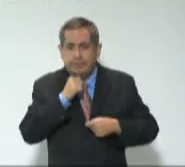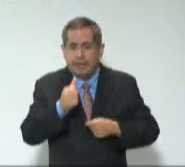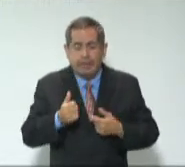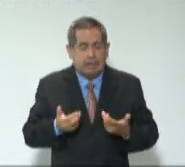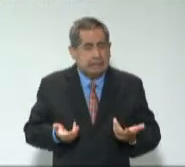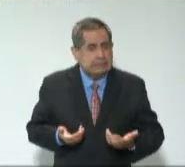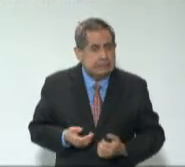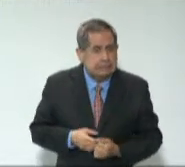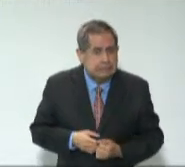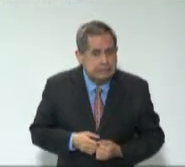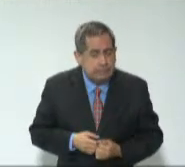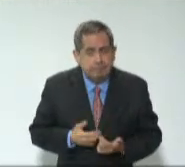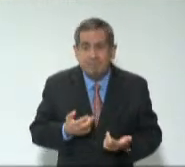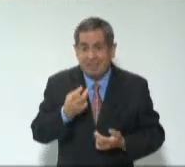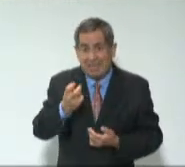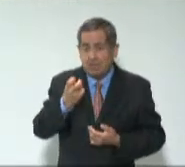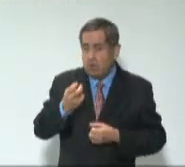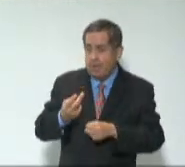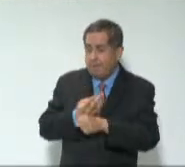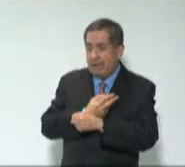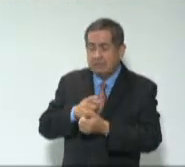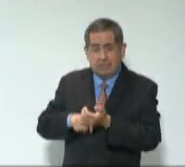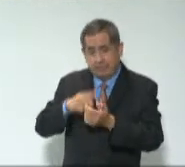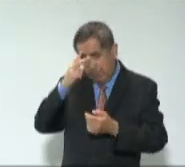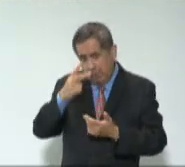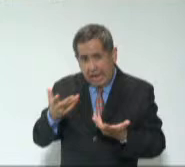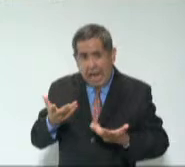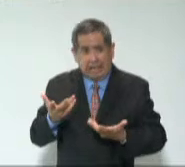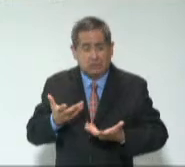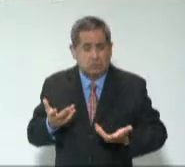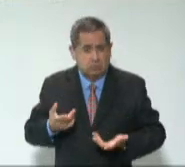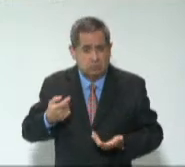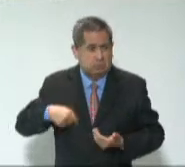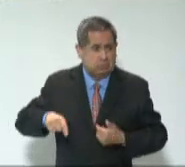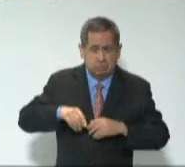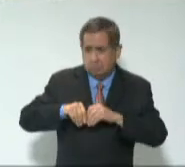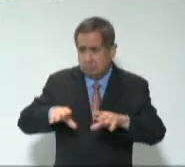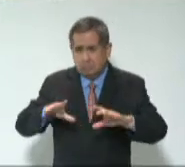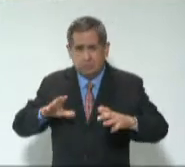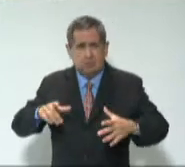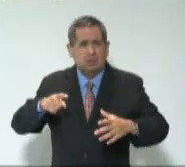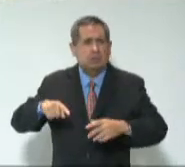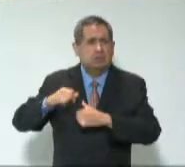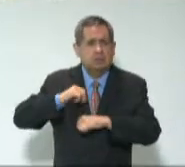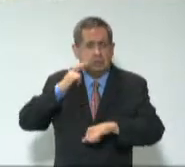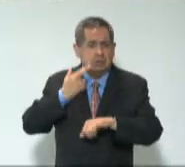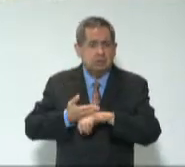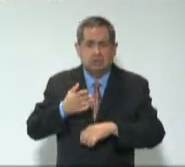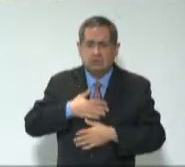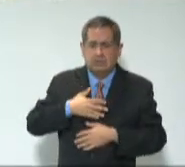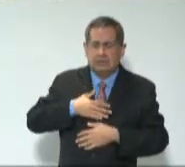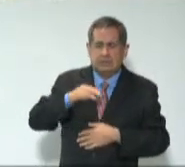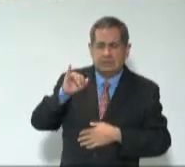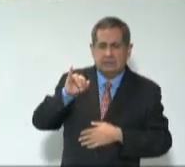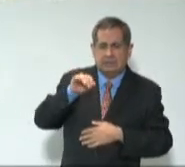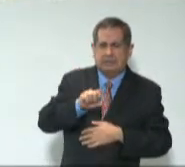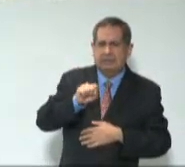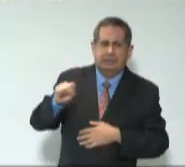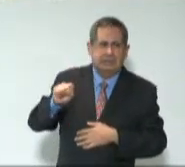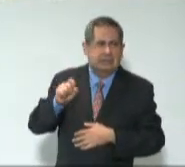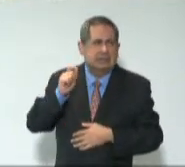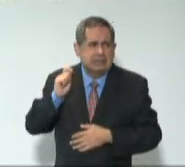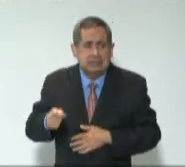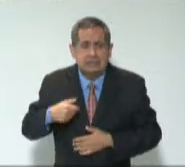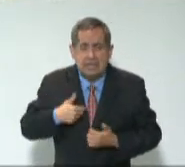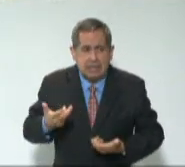aspecto Qué se ha hecho en México desde el sector y en particular desde desde el seguro eh